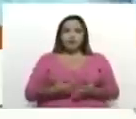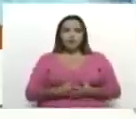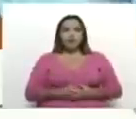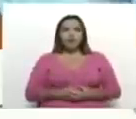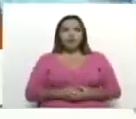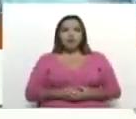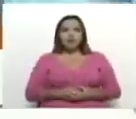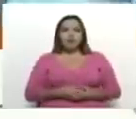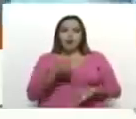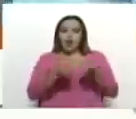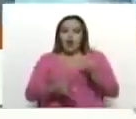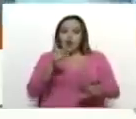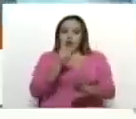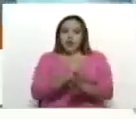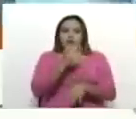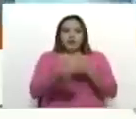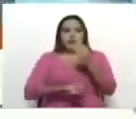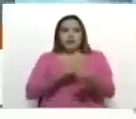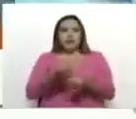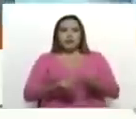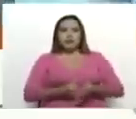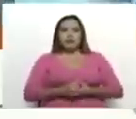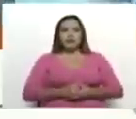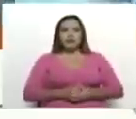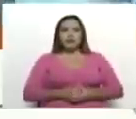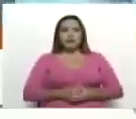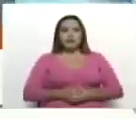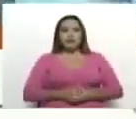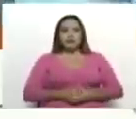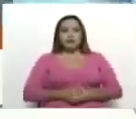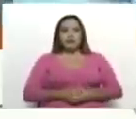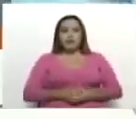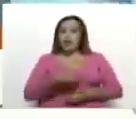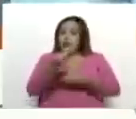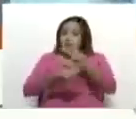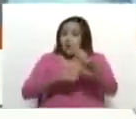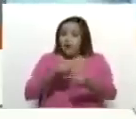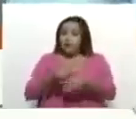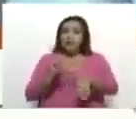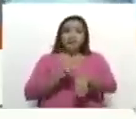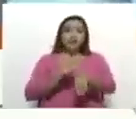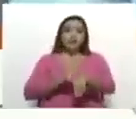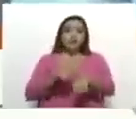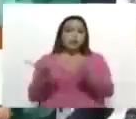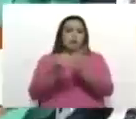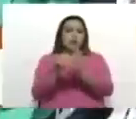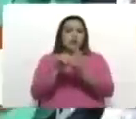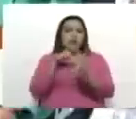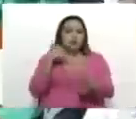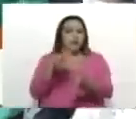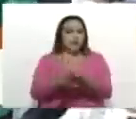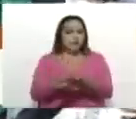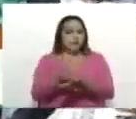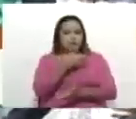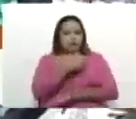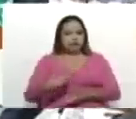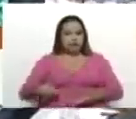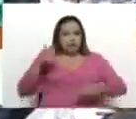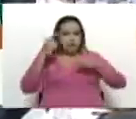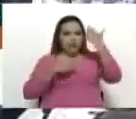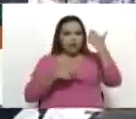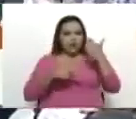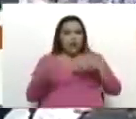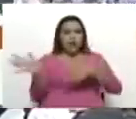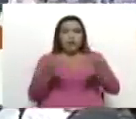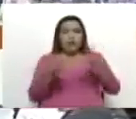algo tenían que hacer y no en balde lo hacen en ese momento en marzo del 2015 la